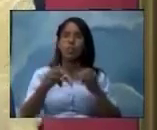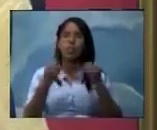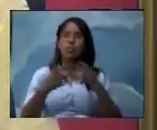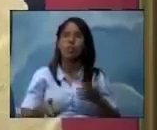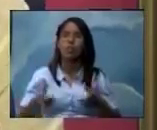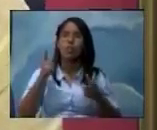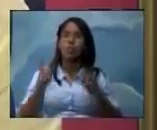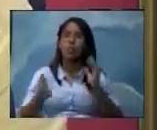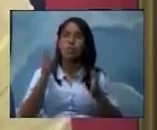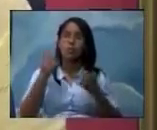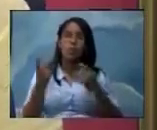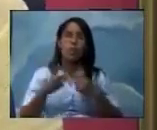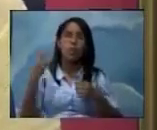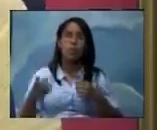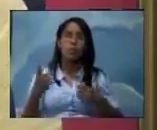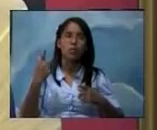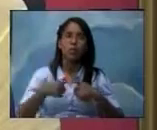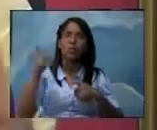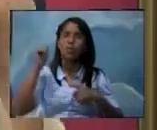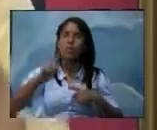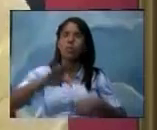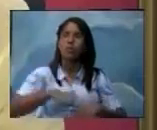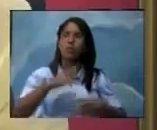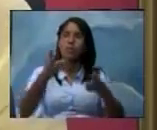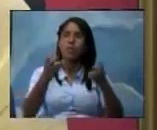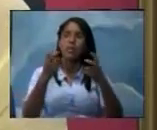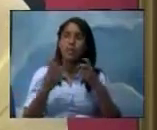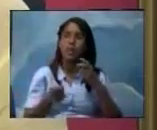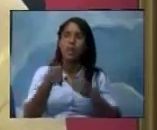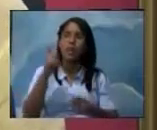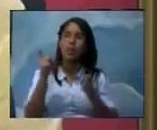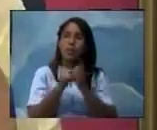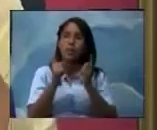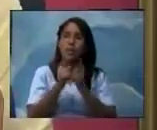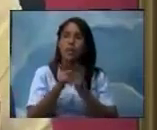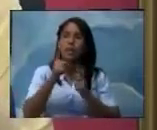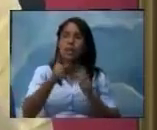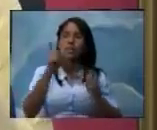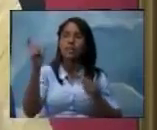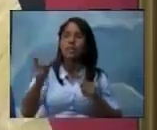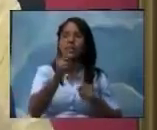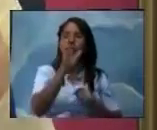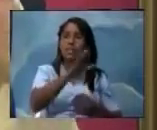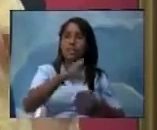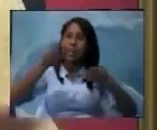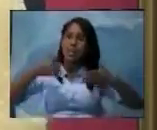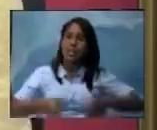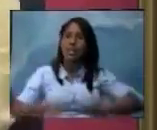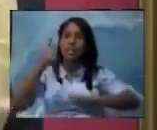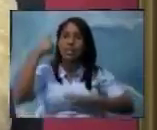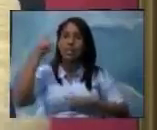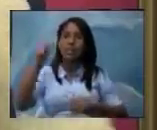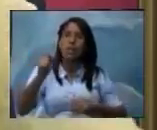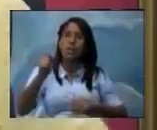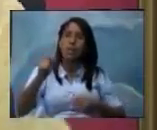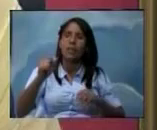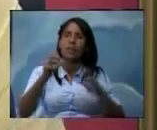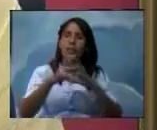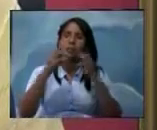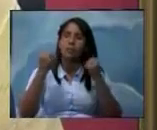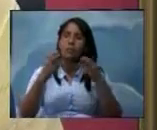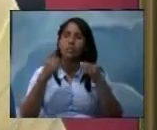muy valiosas, salarios grandes, pero también podemos recibir salarios pequeños, ¿verdad? El ser humano está nacido para